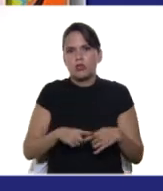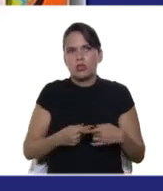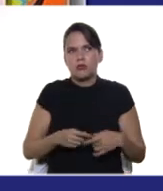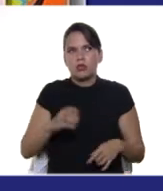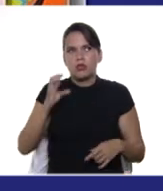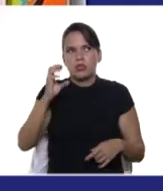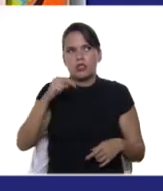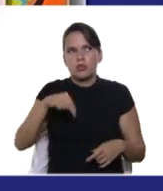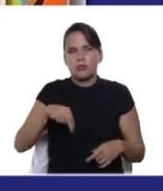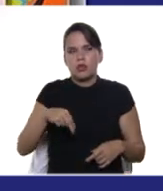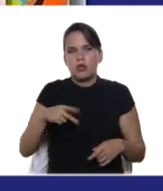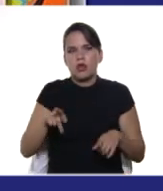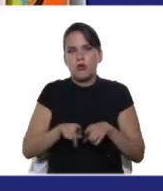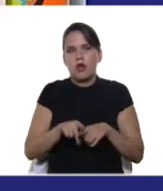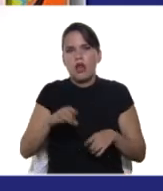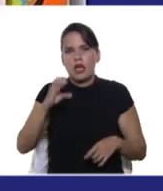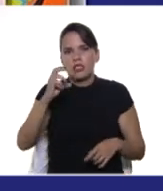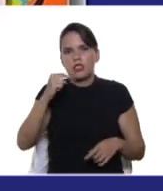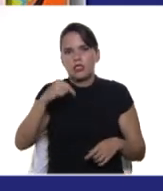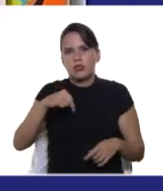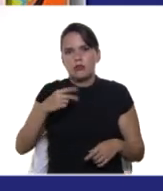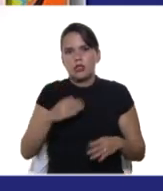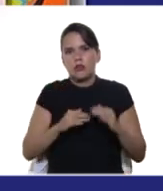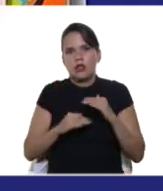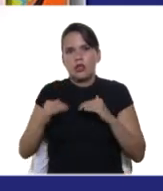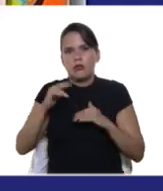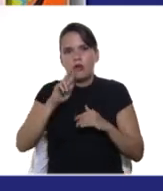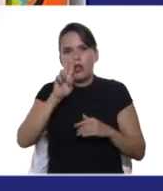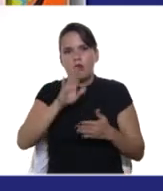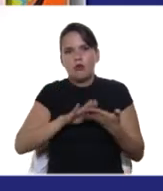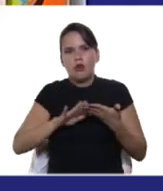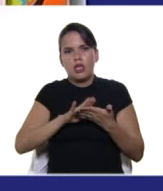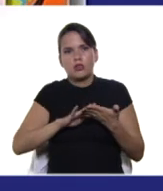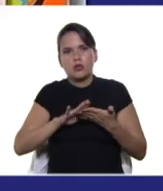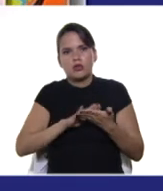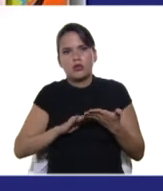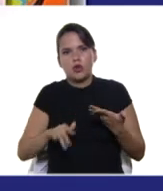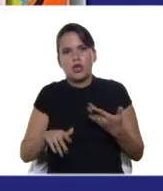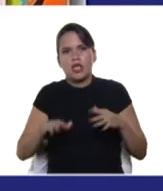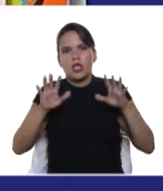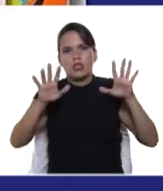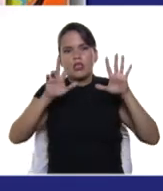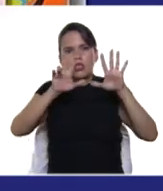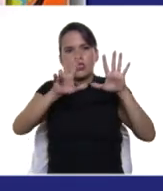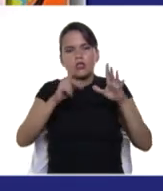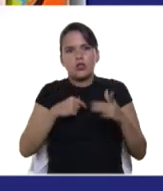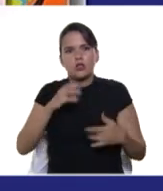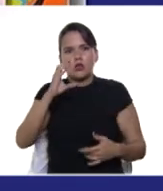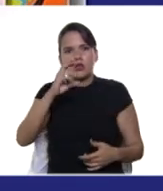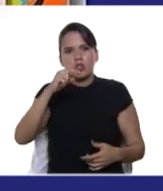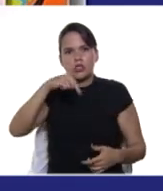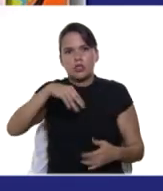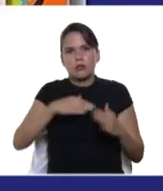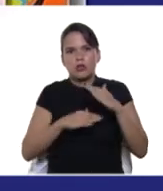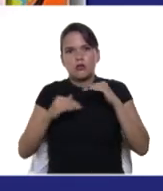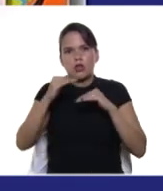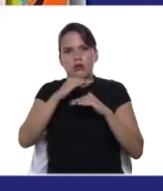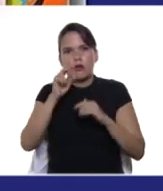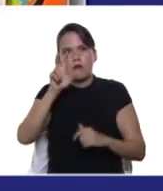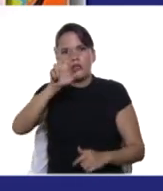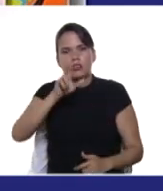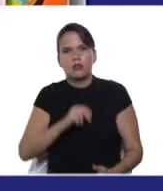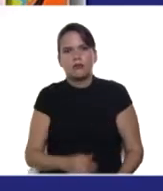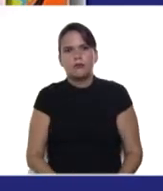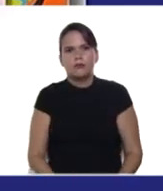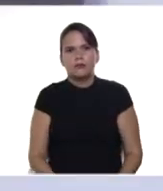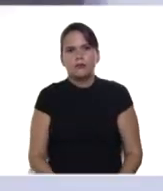da centímetros cúbicos. En conclusión, el volumen, en este caso, es de 18 centímetros cúbicos.